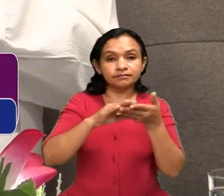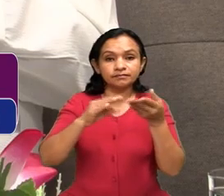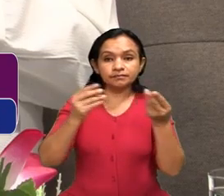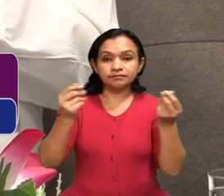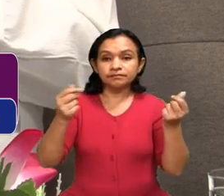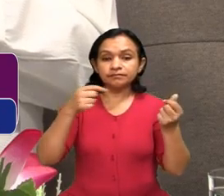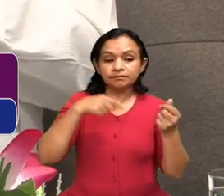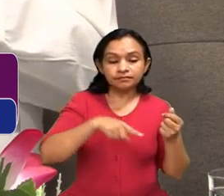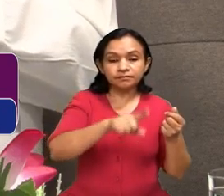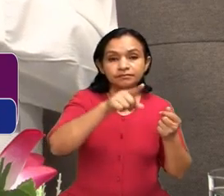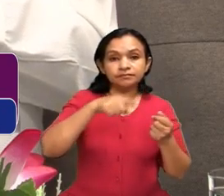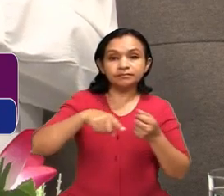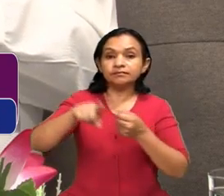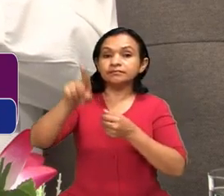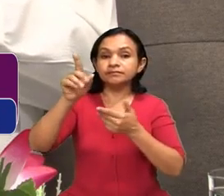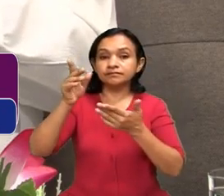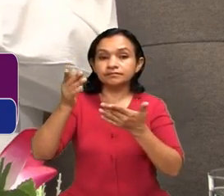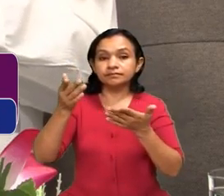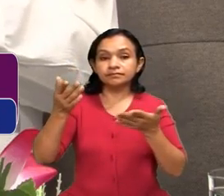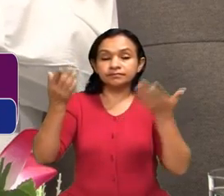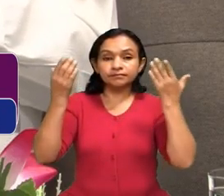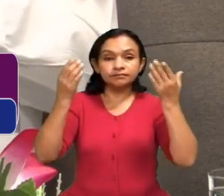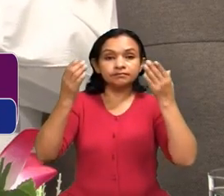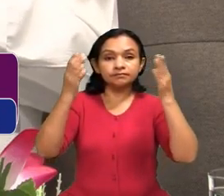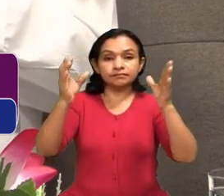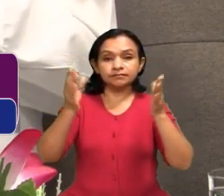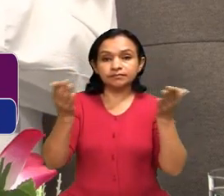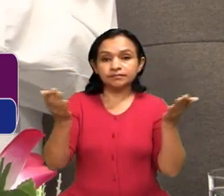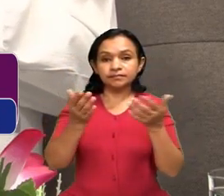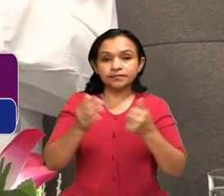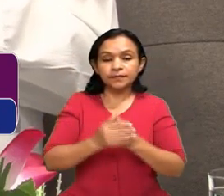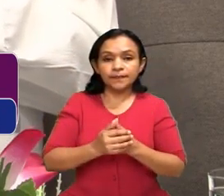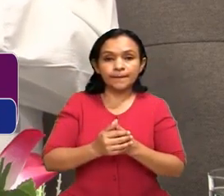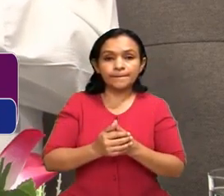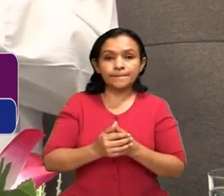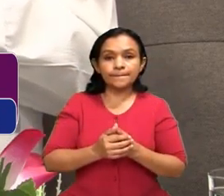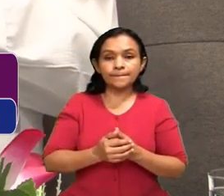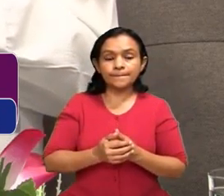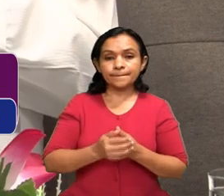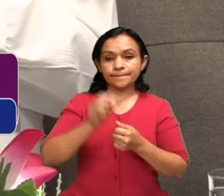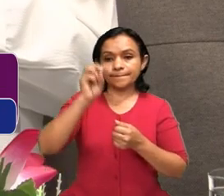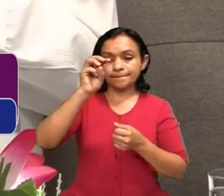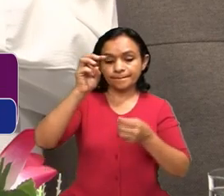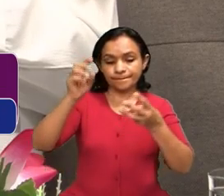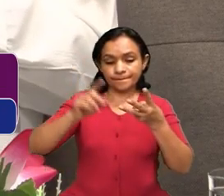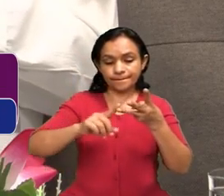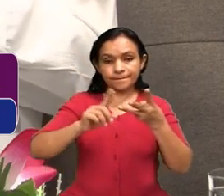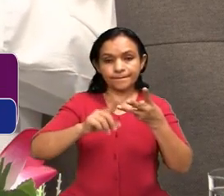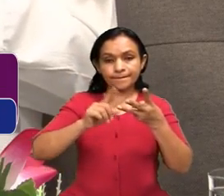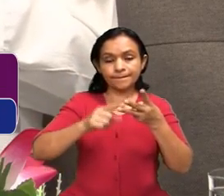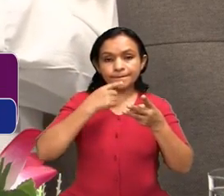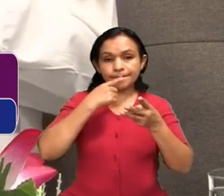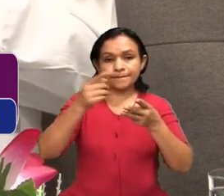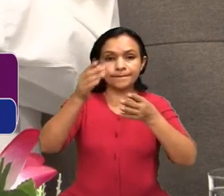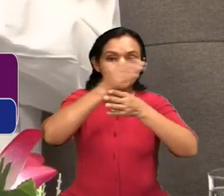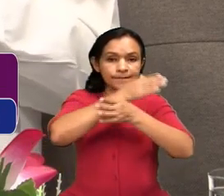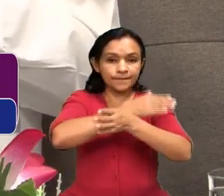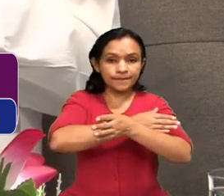Y eso fue uno de los segundos, correctamente, eran logro. Y lo tercero fue lo que te decía antes,